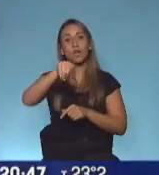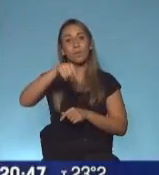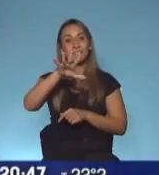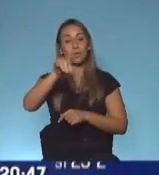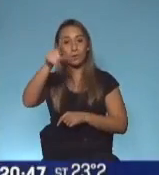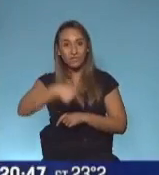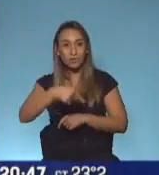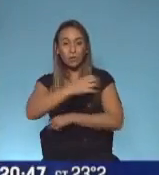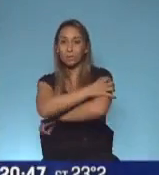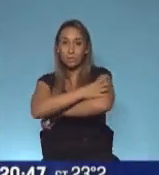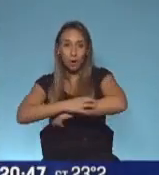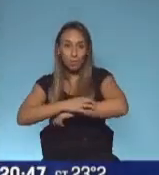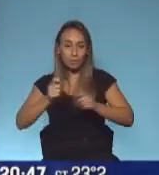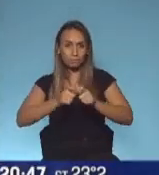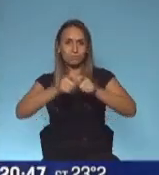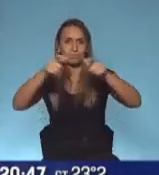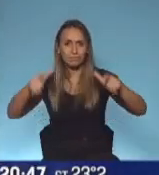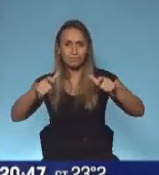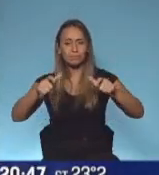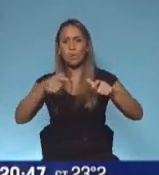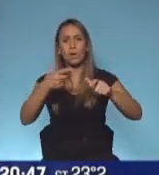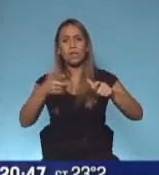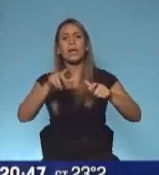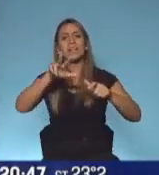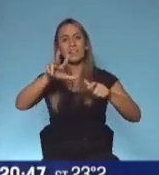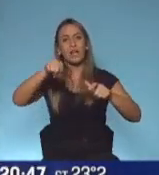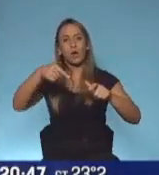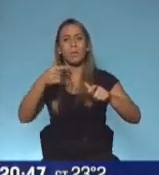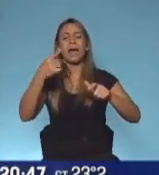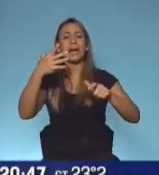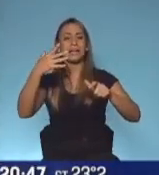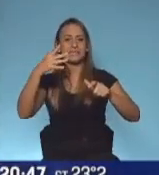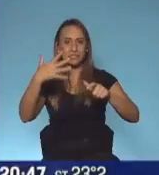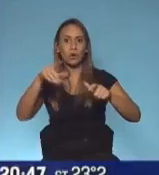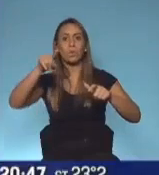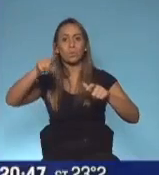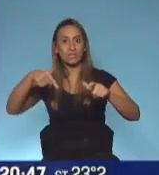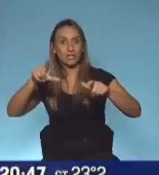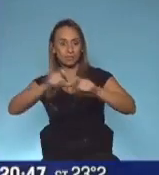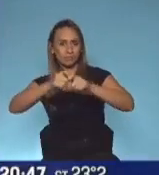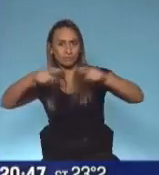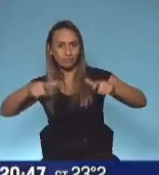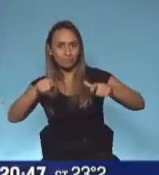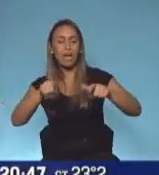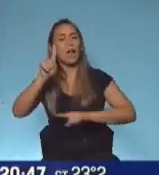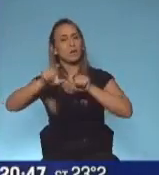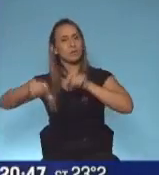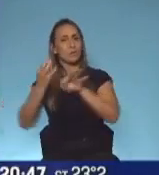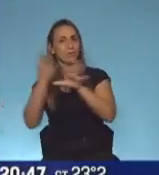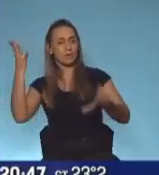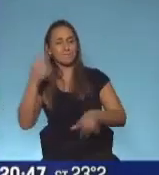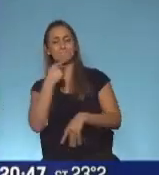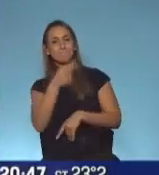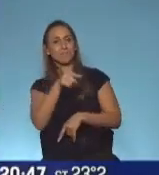35,5% la pobreza en Argentina, ha crecido un 3,5% a fines de 2019 y algunos expertos marcan que con la crisis de esta